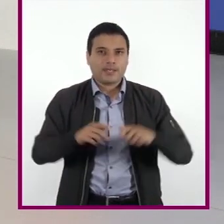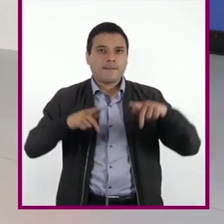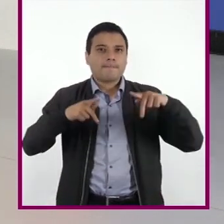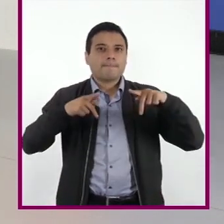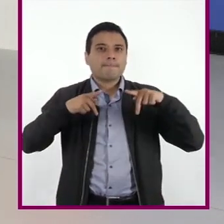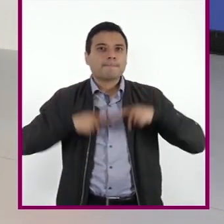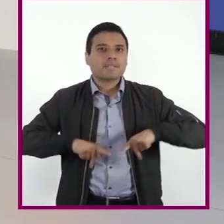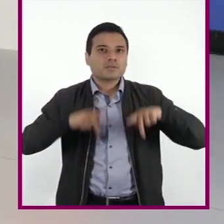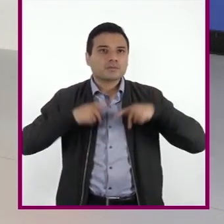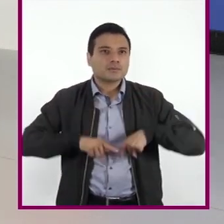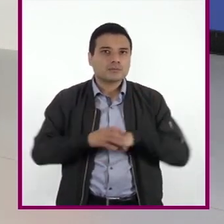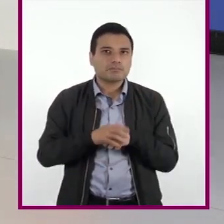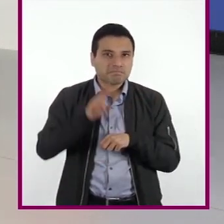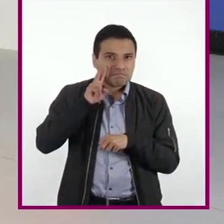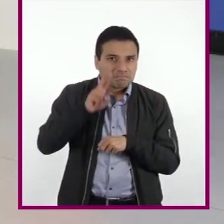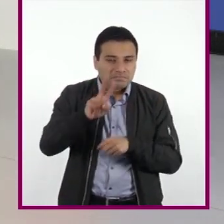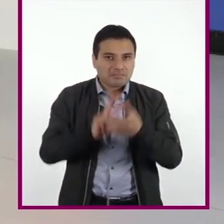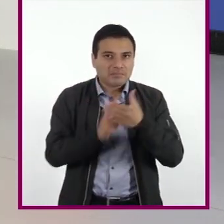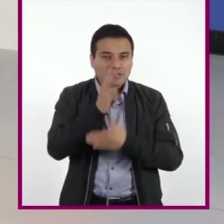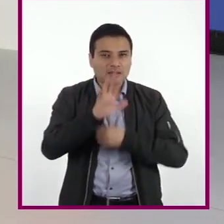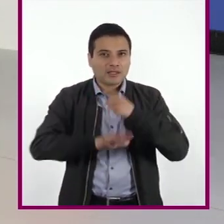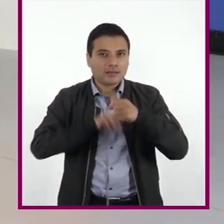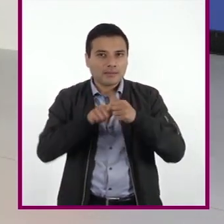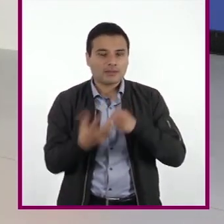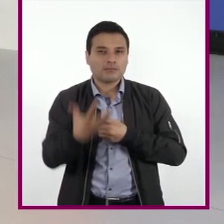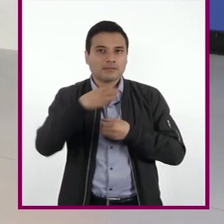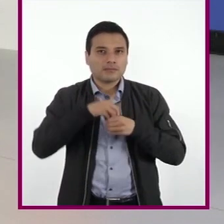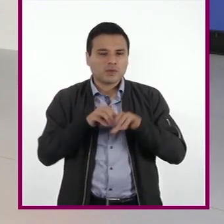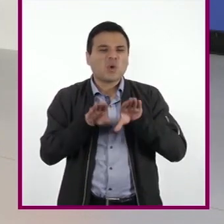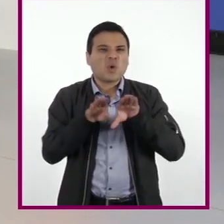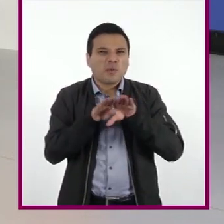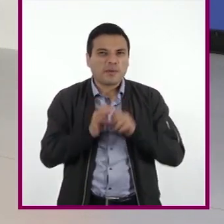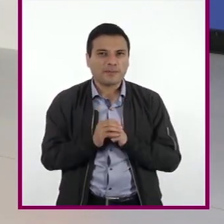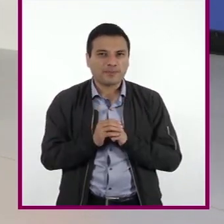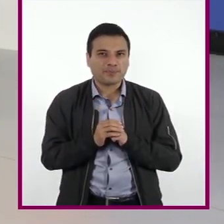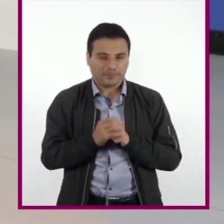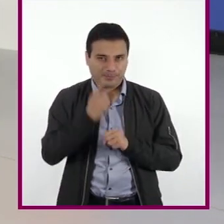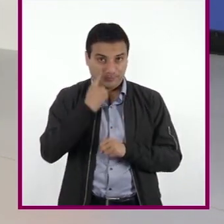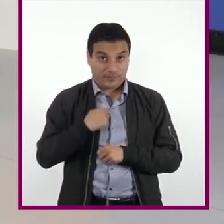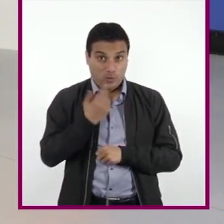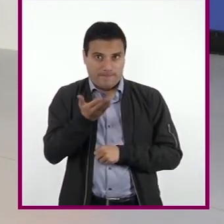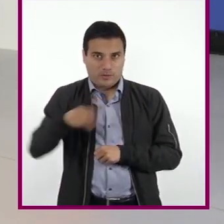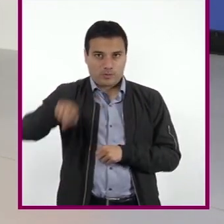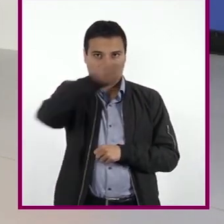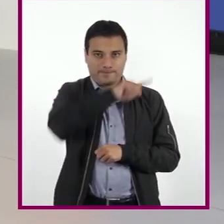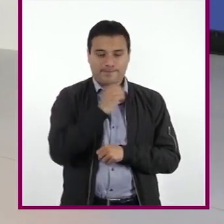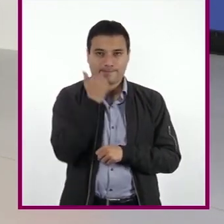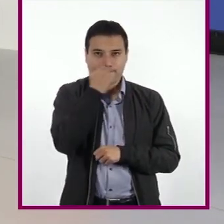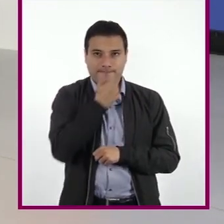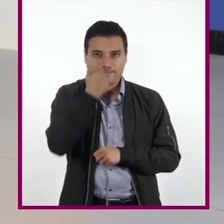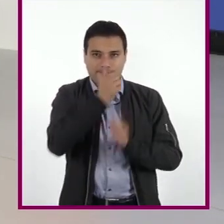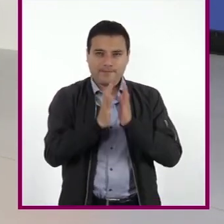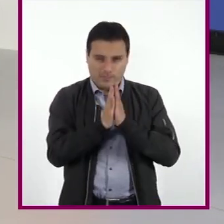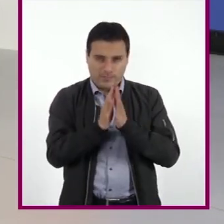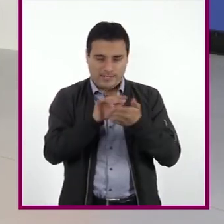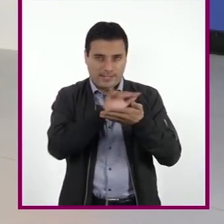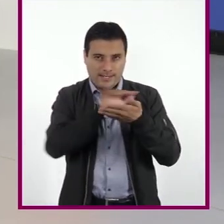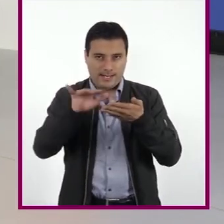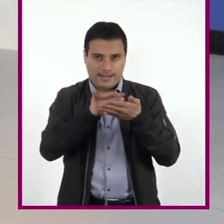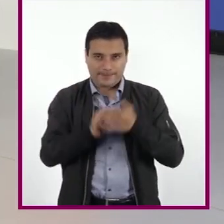integra la biodiversidad? ¡Claro! Les pido a nuestras alumnas y alumnos nos apoyen con la siguiente lectura.